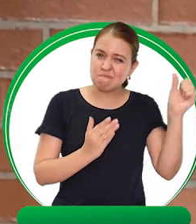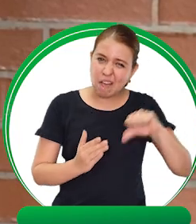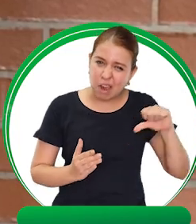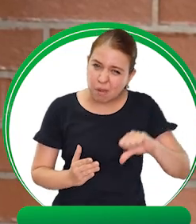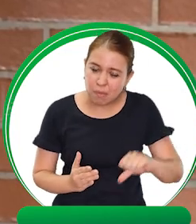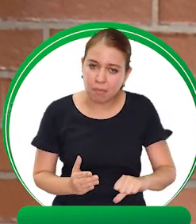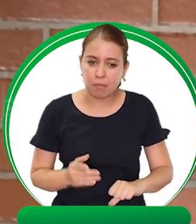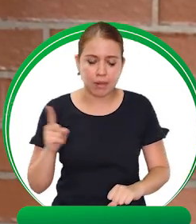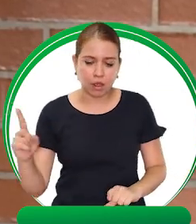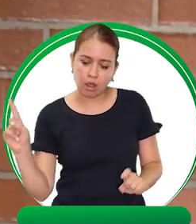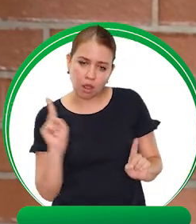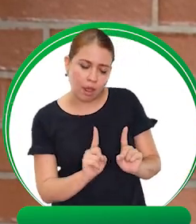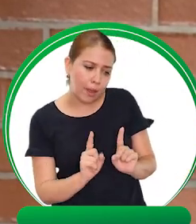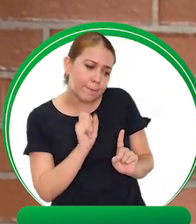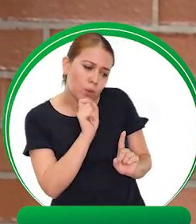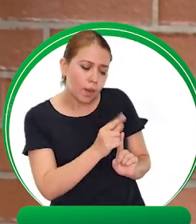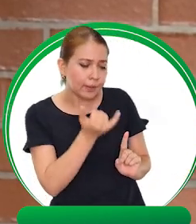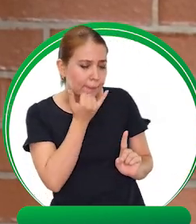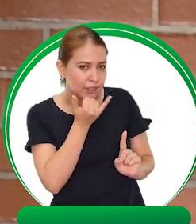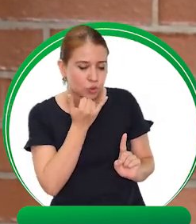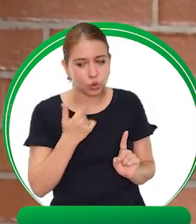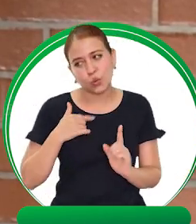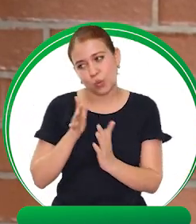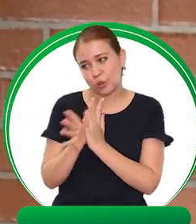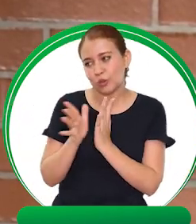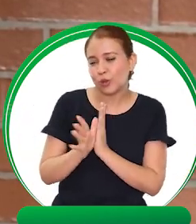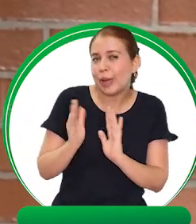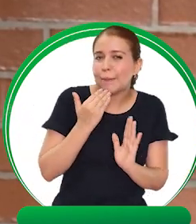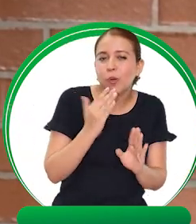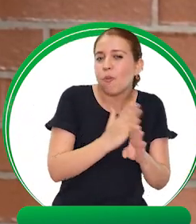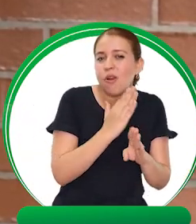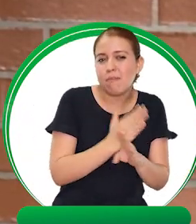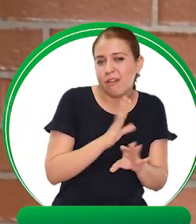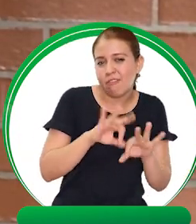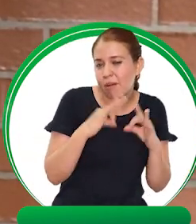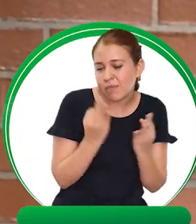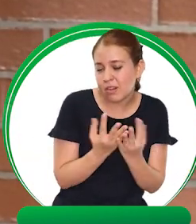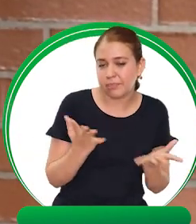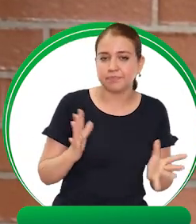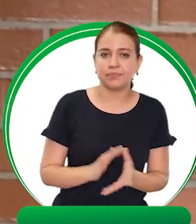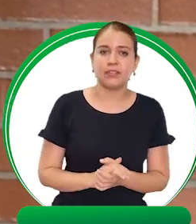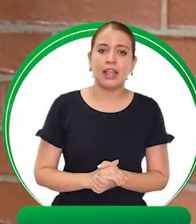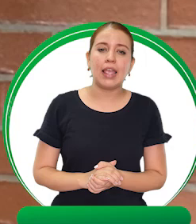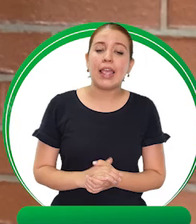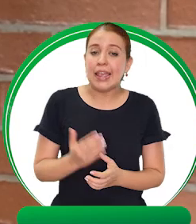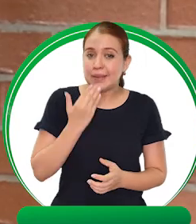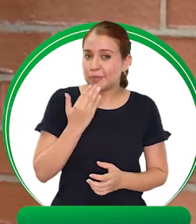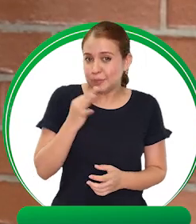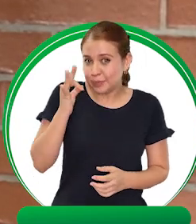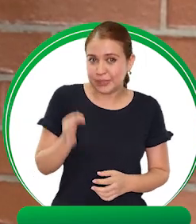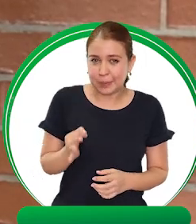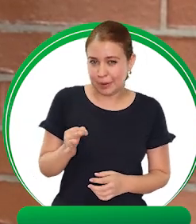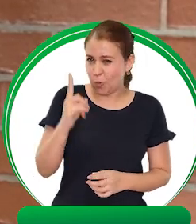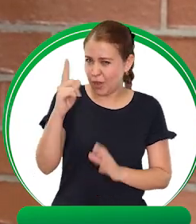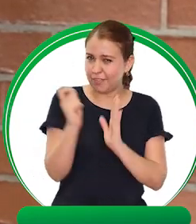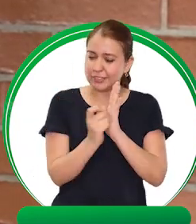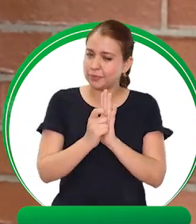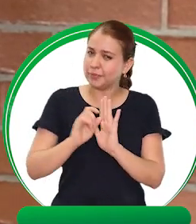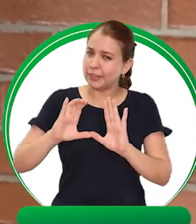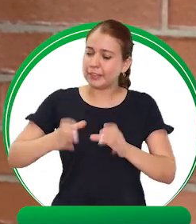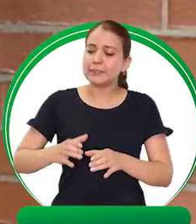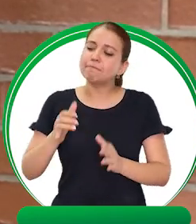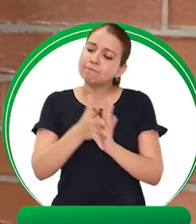bajo mucho académicamente, me preguntan por qué está pasando esto, entonces yo les comento, digamos, si tengo problemas familiares. Digamos, en una clase de todas las que